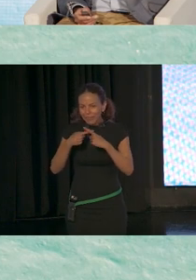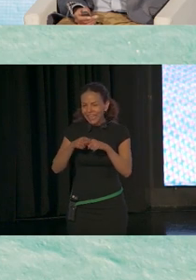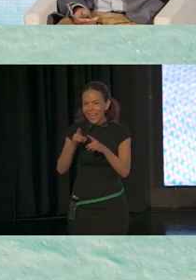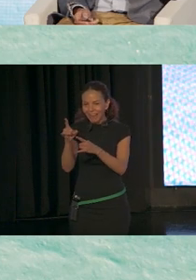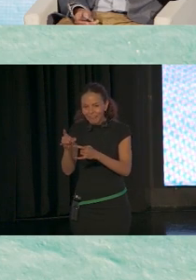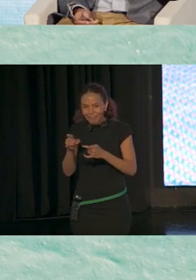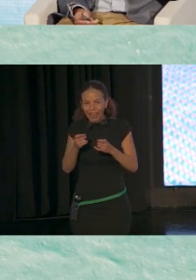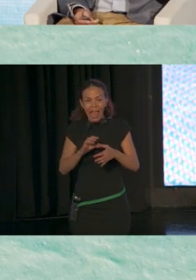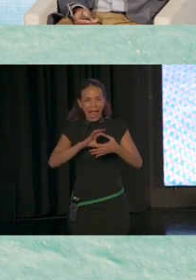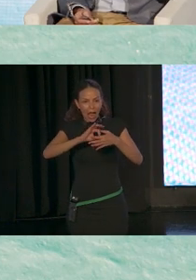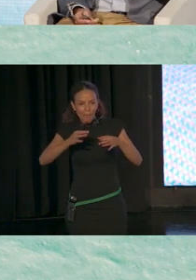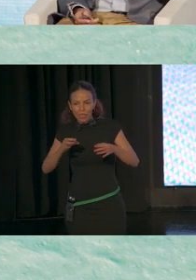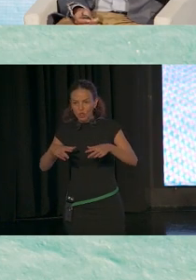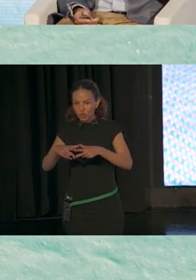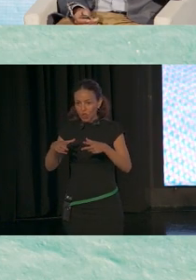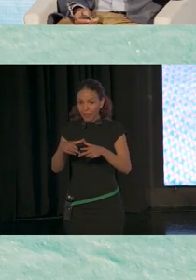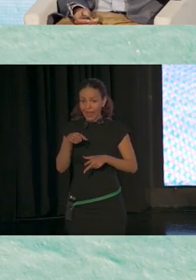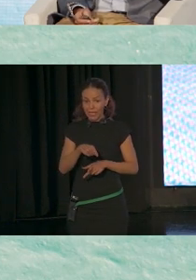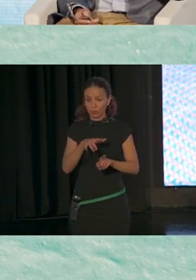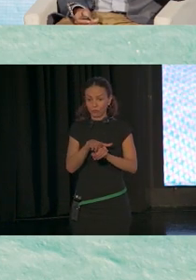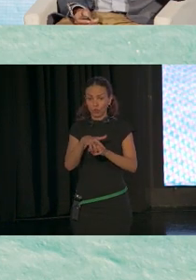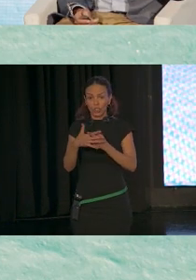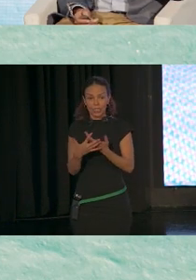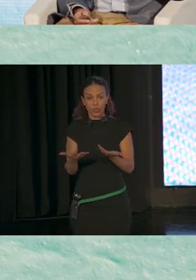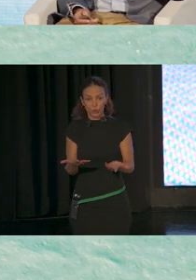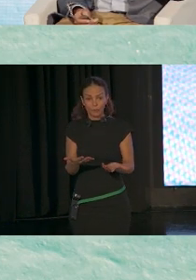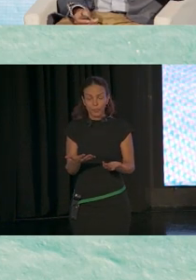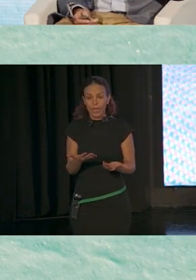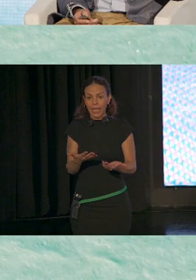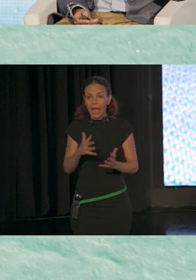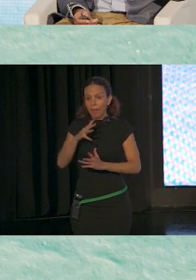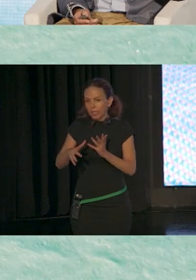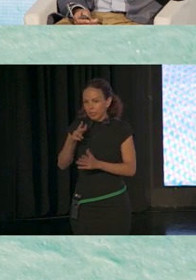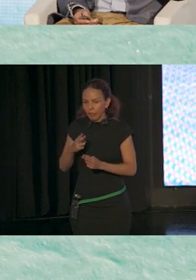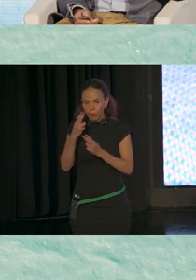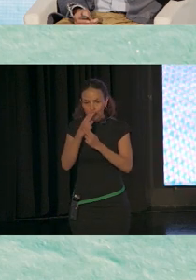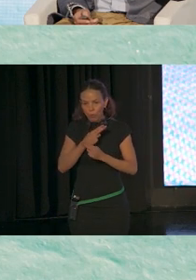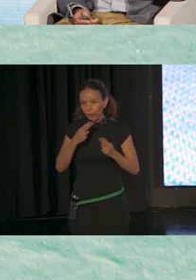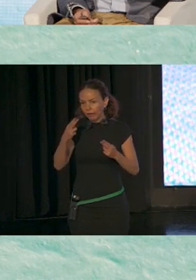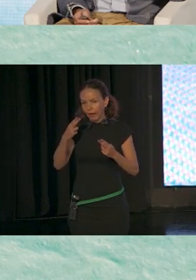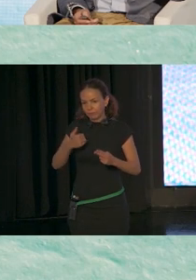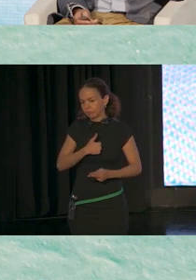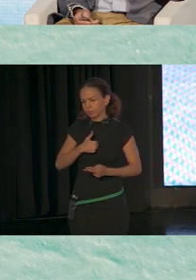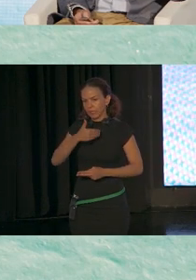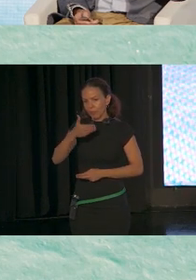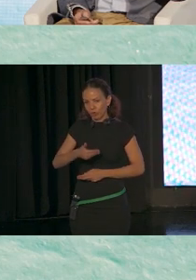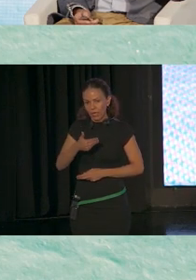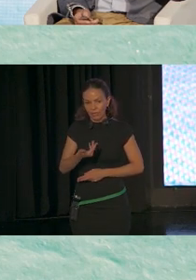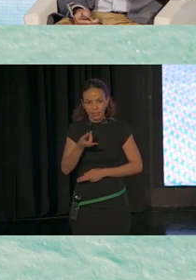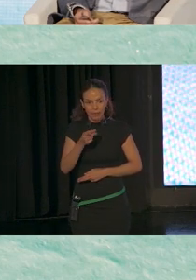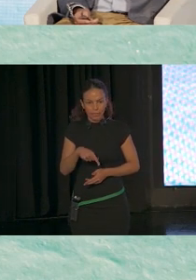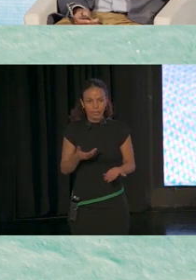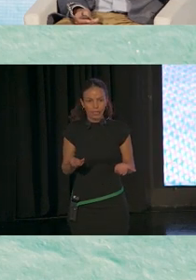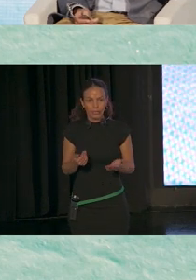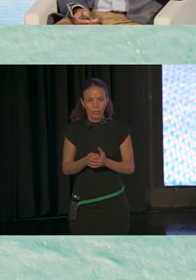amigos, sociedad, etc. Eso en un contexto donde la administración pública tiene un gran papel, la comunidad